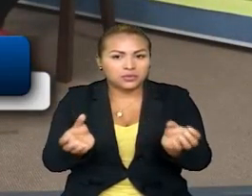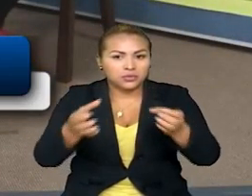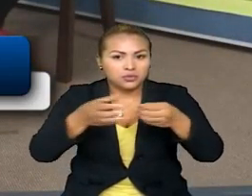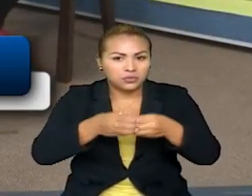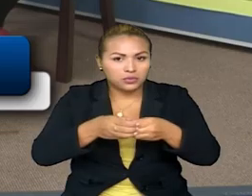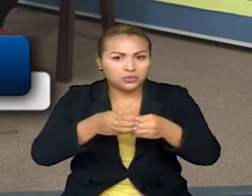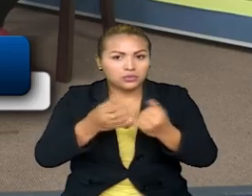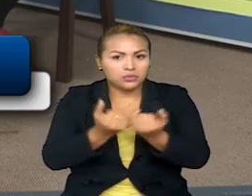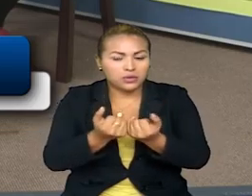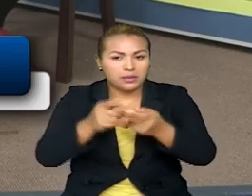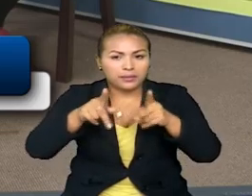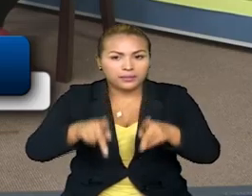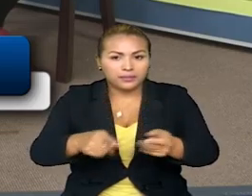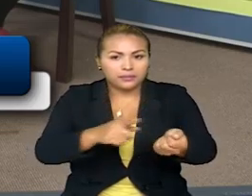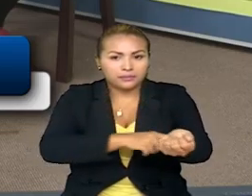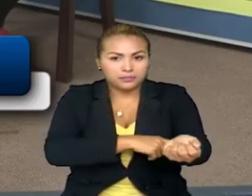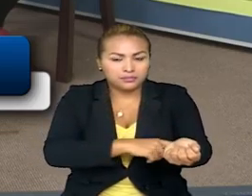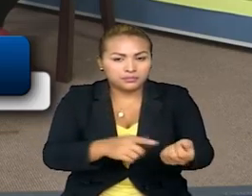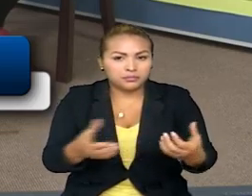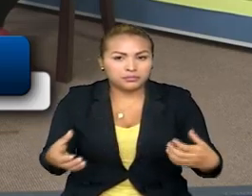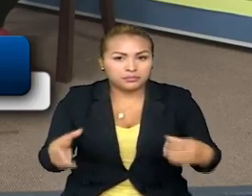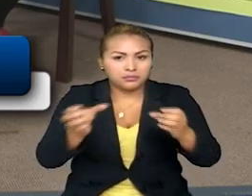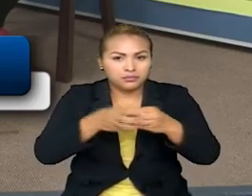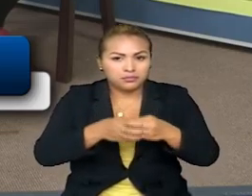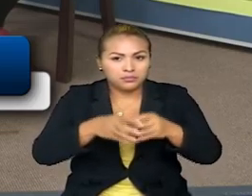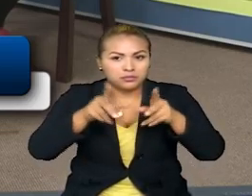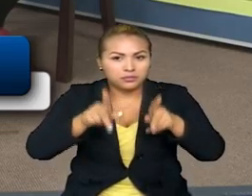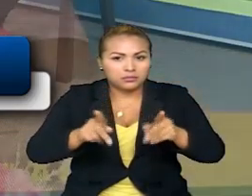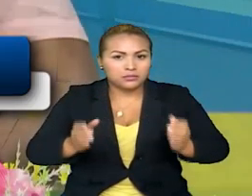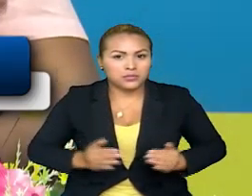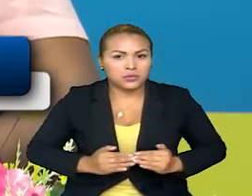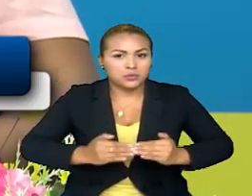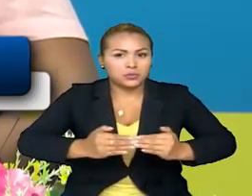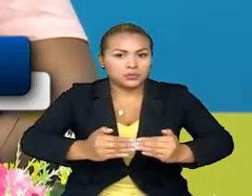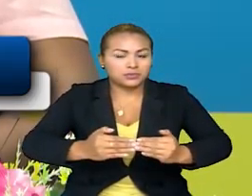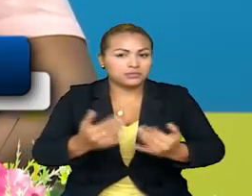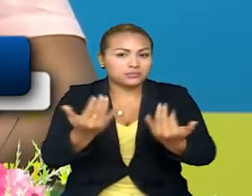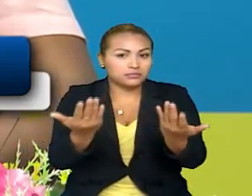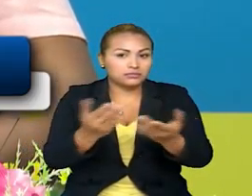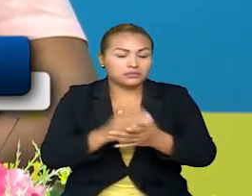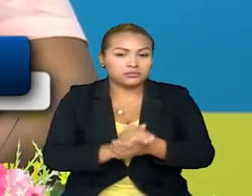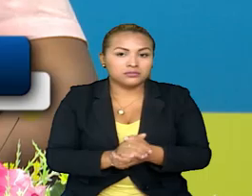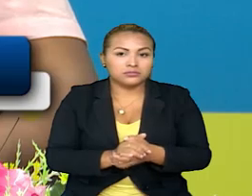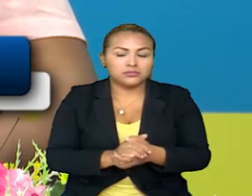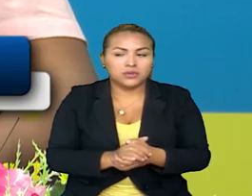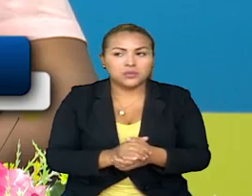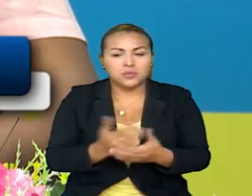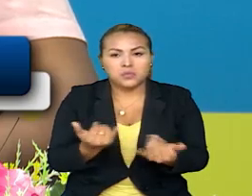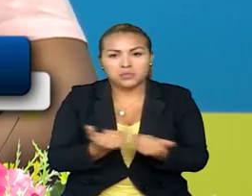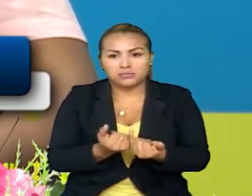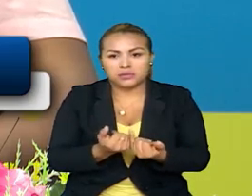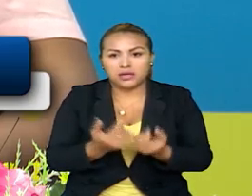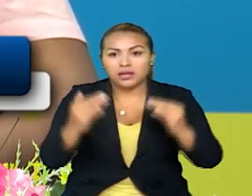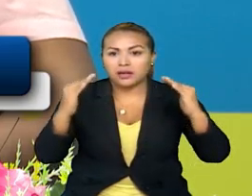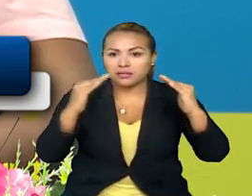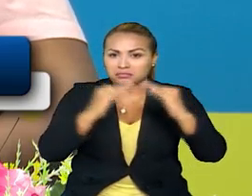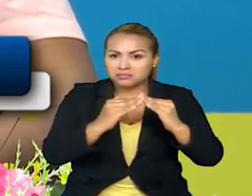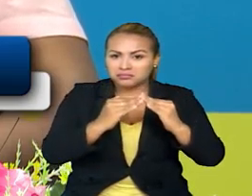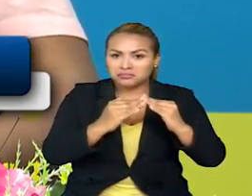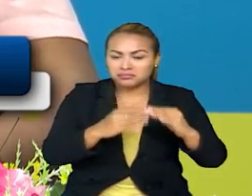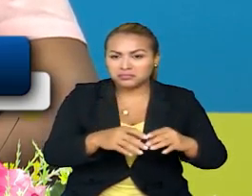diabético clubes de embarazadas no solamente en el lugar se pueden establecer vida estilos de vida